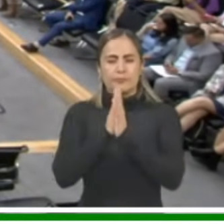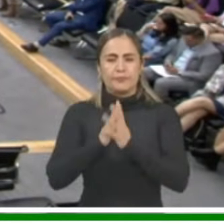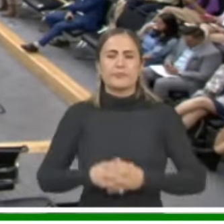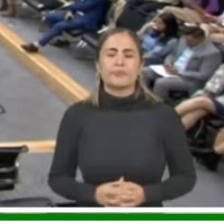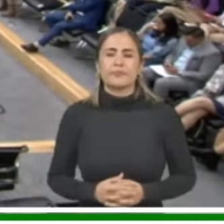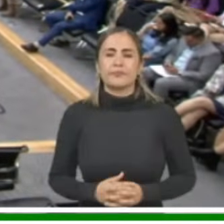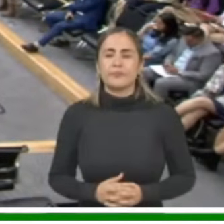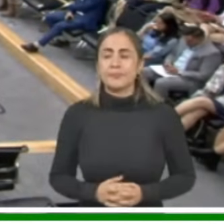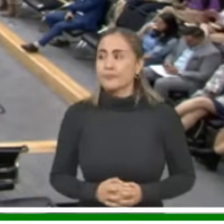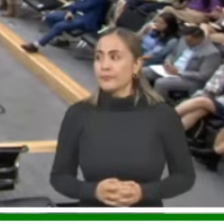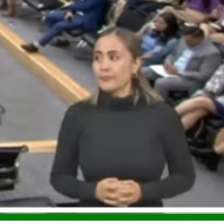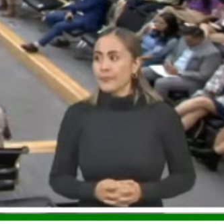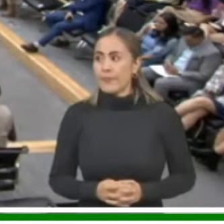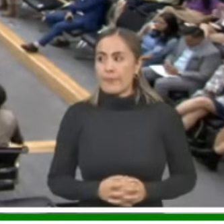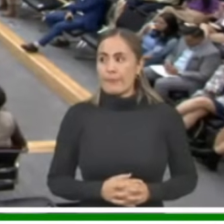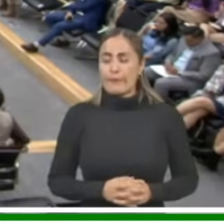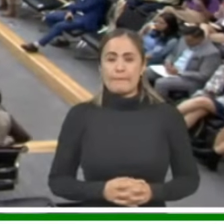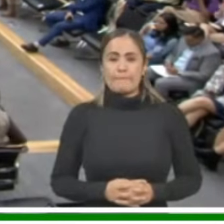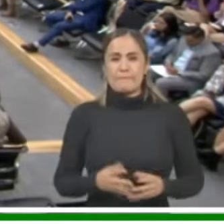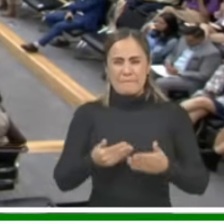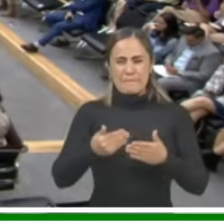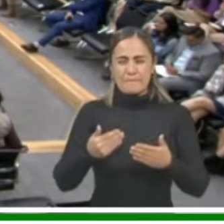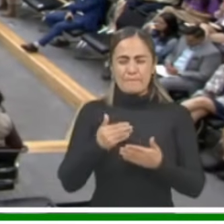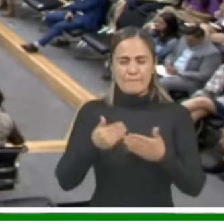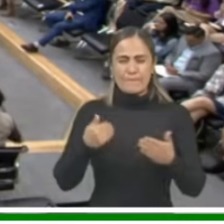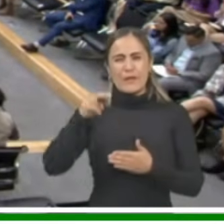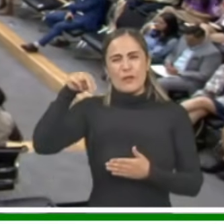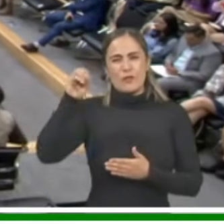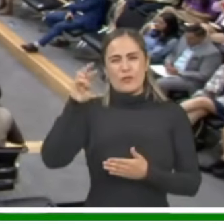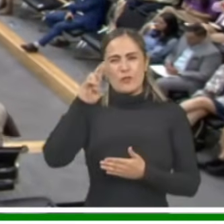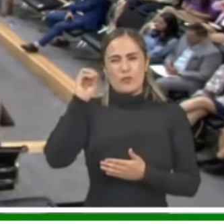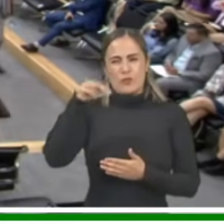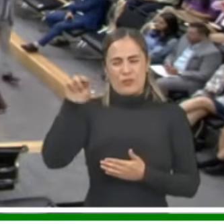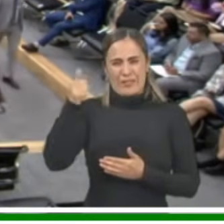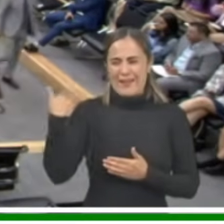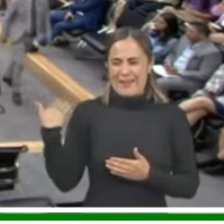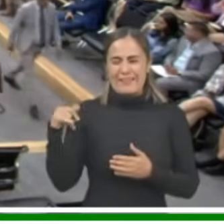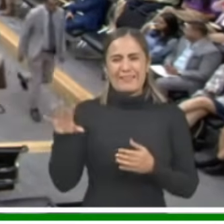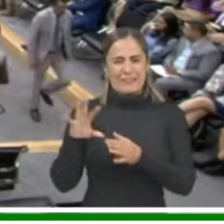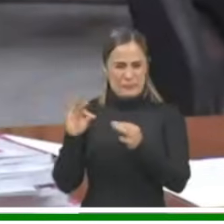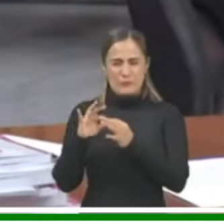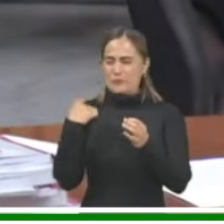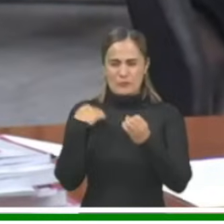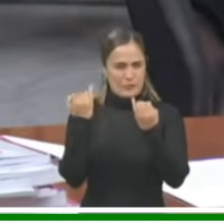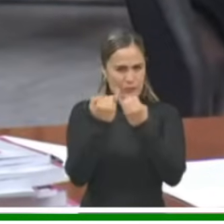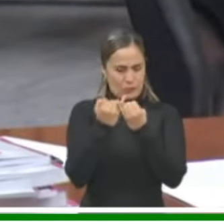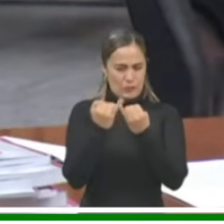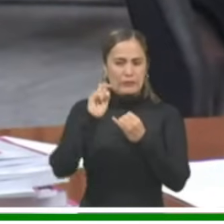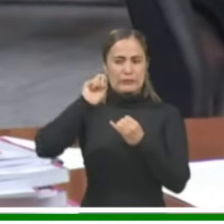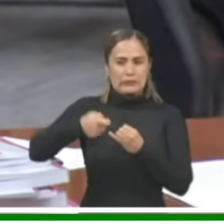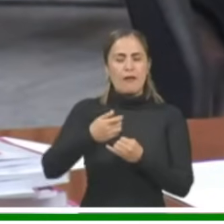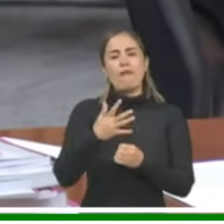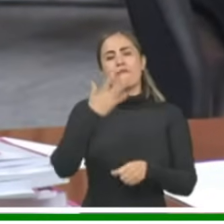Gracias. Inicio retomando algo que mencionó el compañero Noroña en la intervención anterior, y que es la falta de